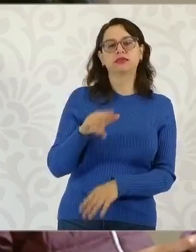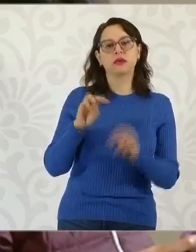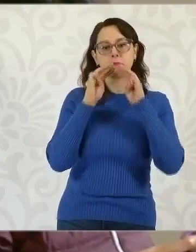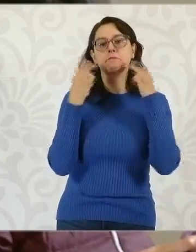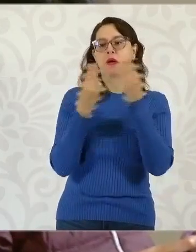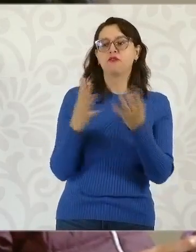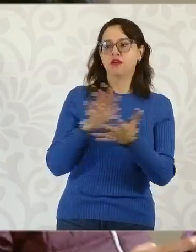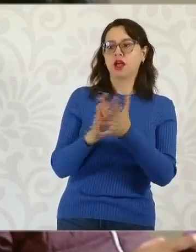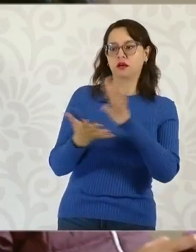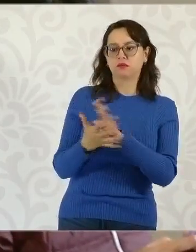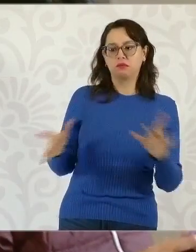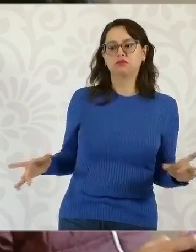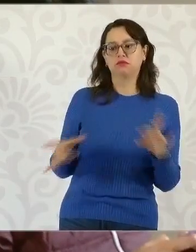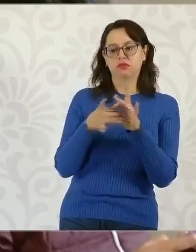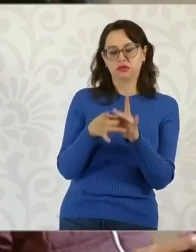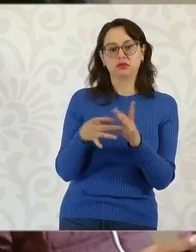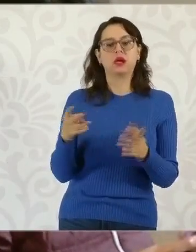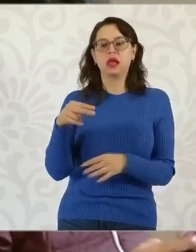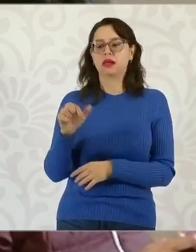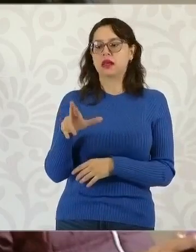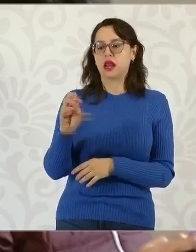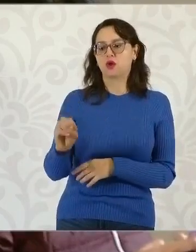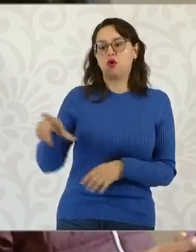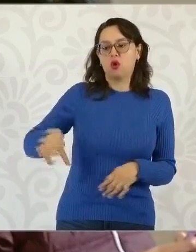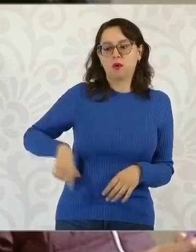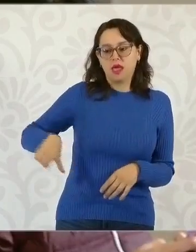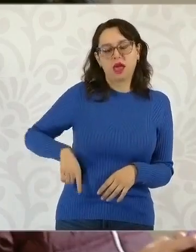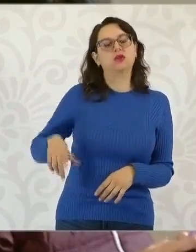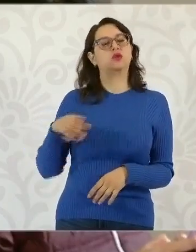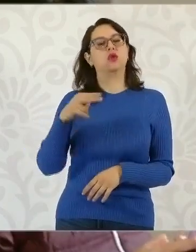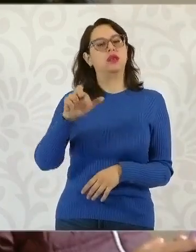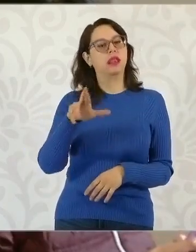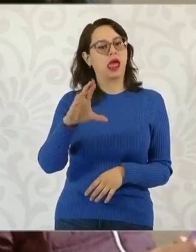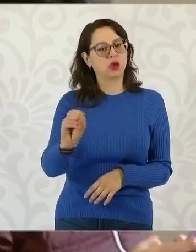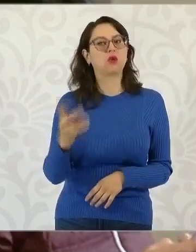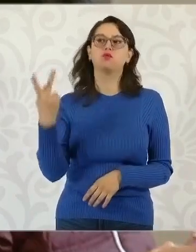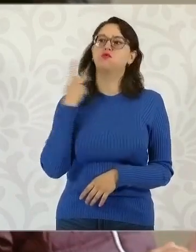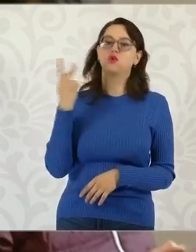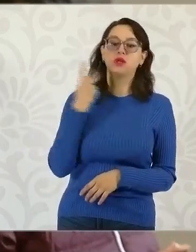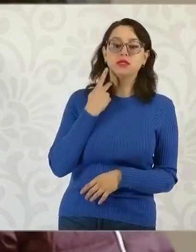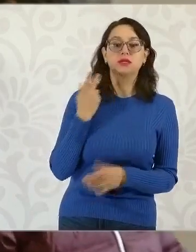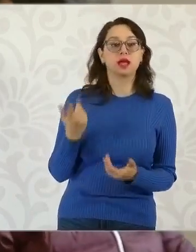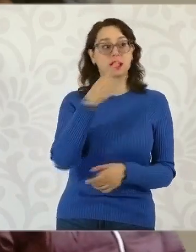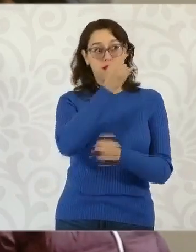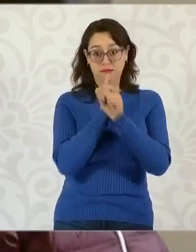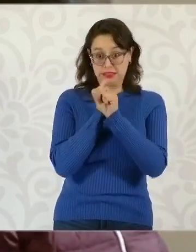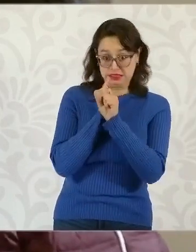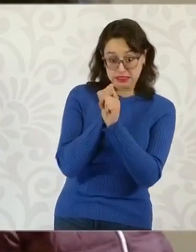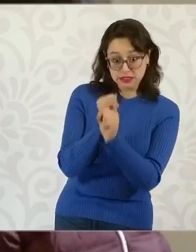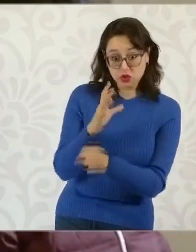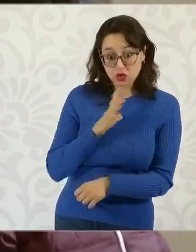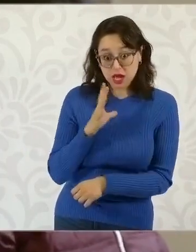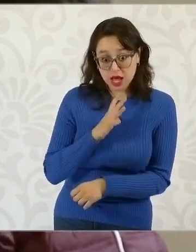todo por esta narcopolítica o este narcogobierno. Consultarle si no es así, si no les han informado que